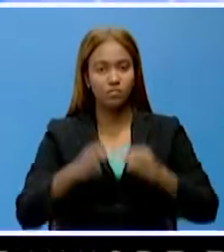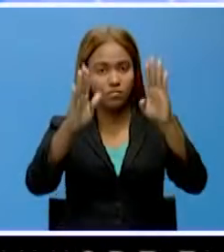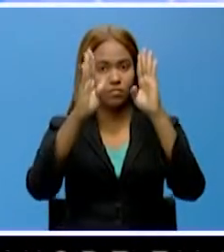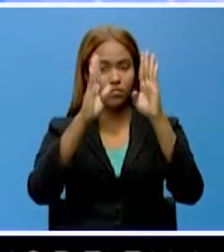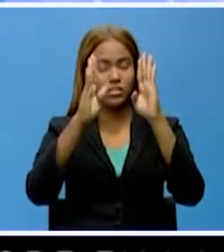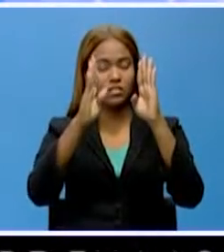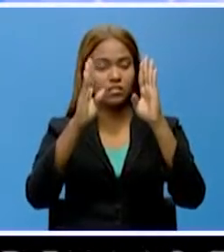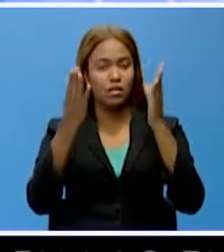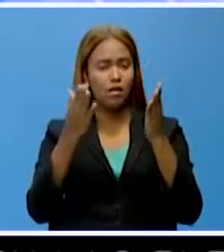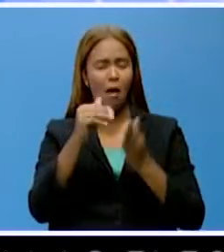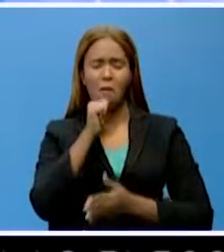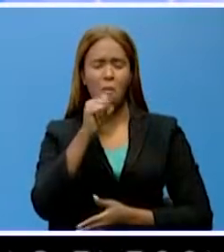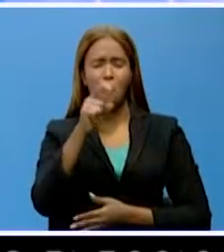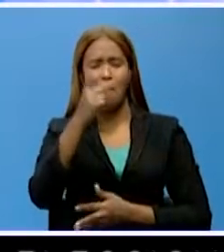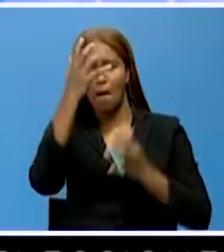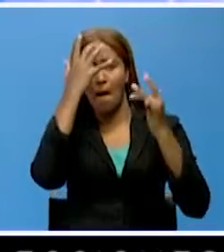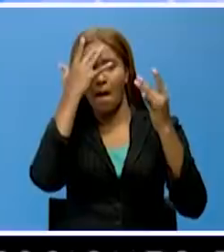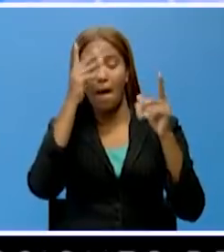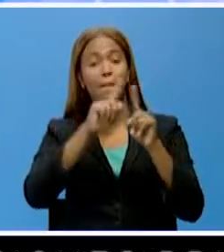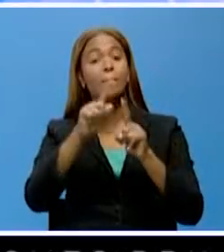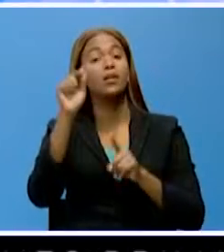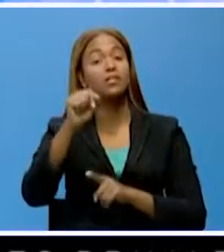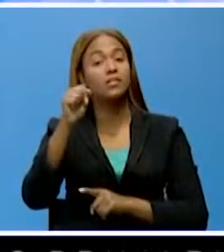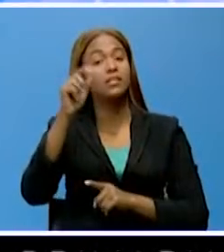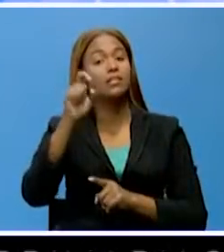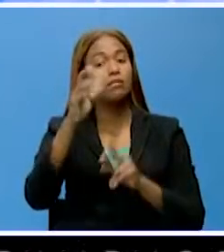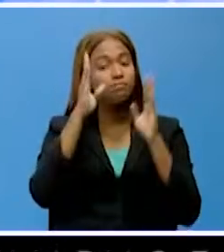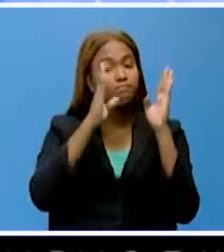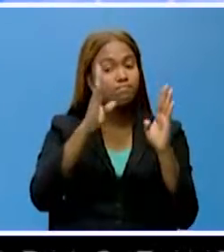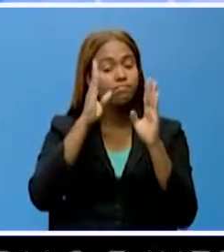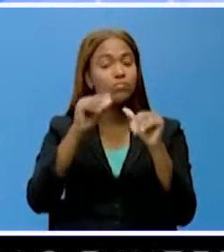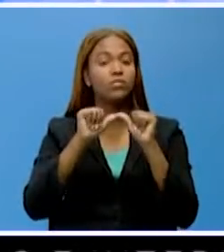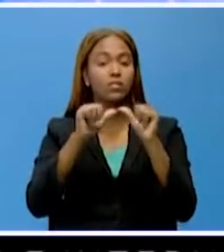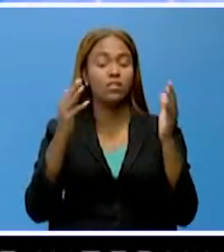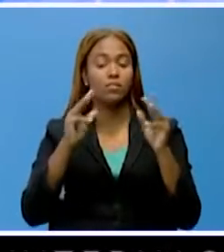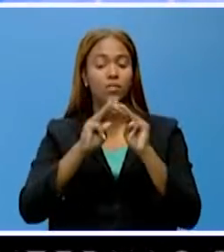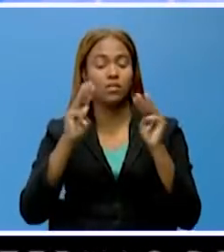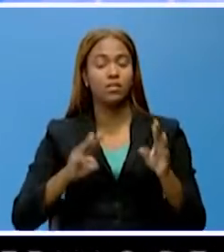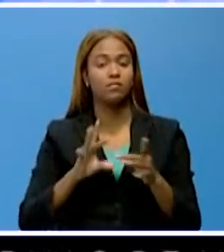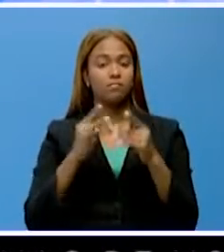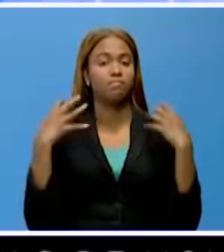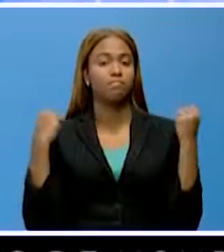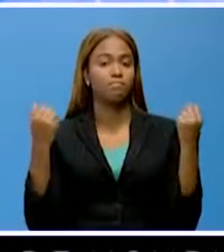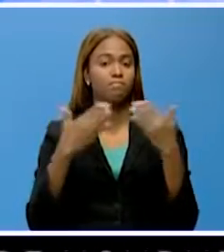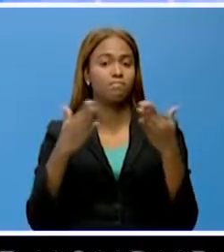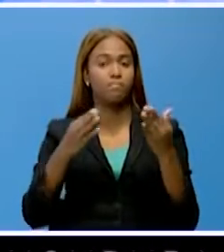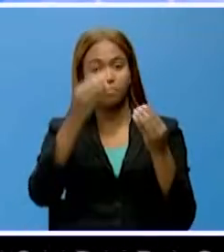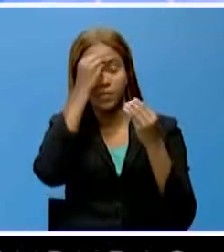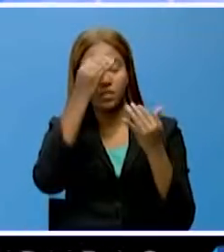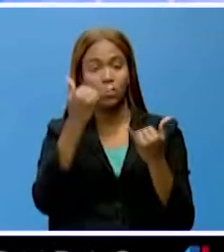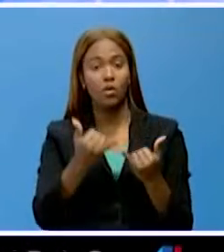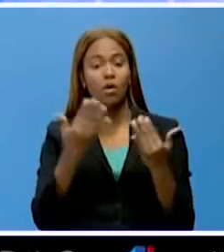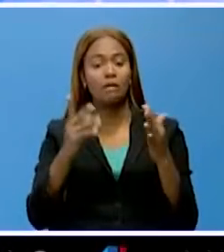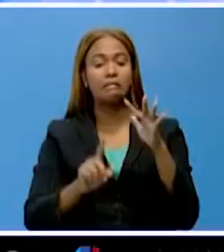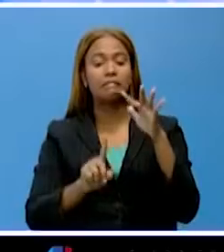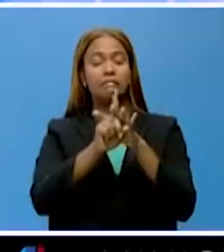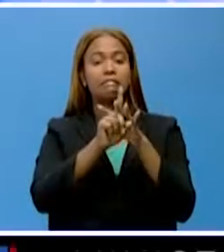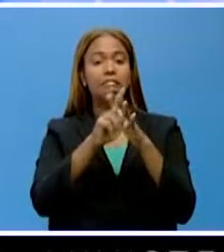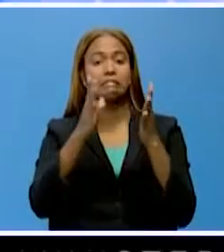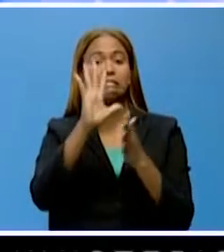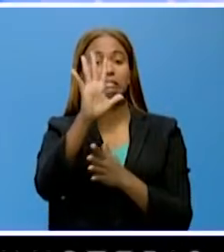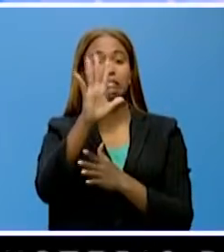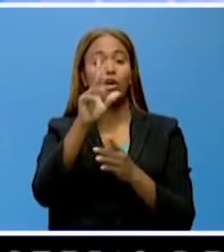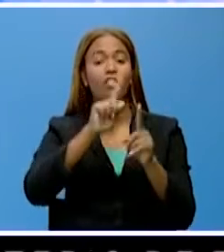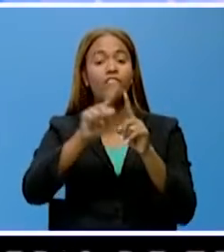Atención, no es para preocuparse, pero sí para estar muy al pendiente. Y es que el Ministerio de Salud Pública confirmó la circulación en el país de